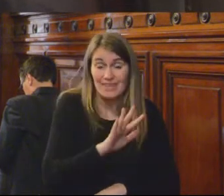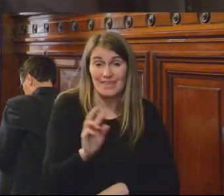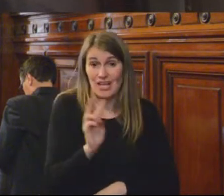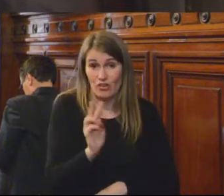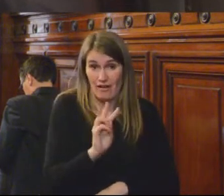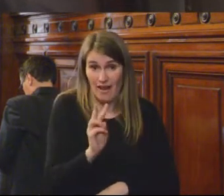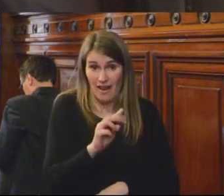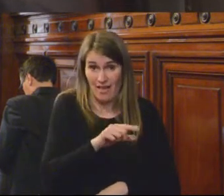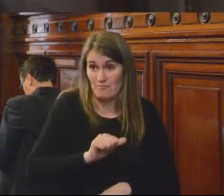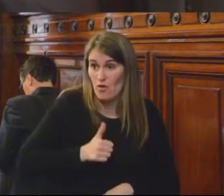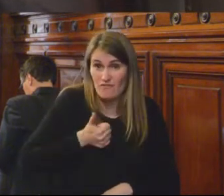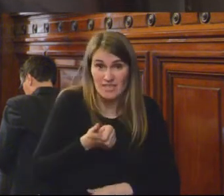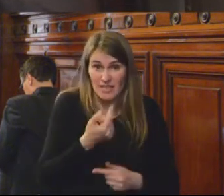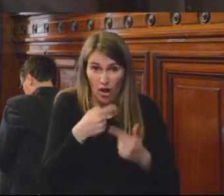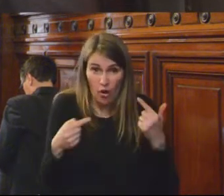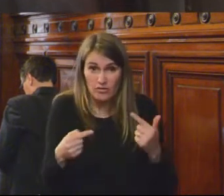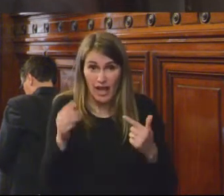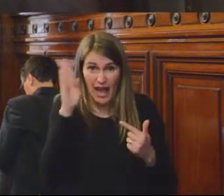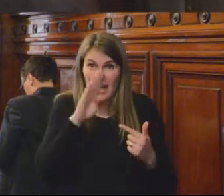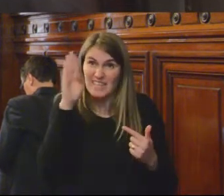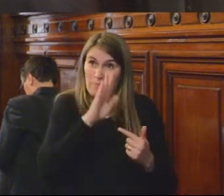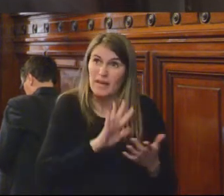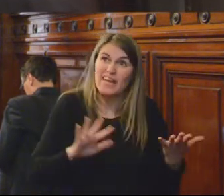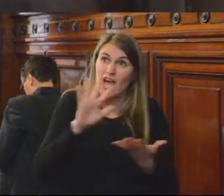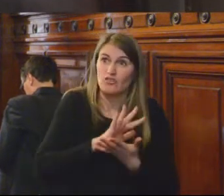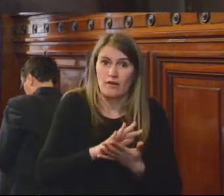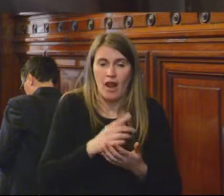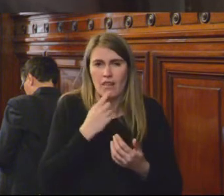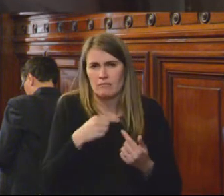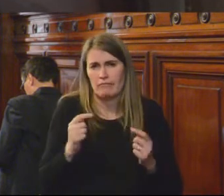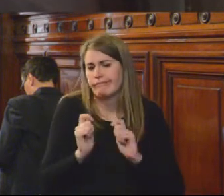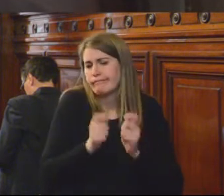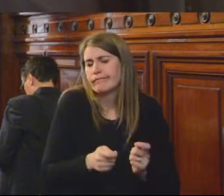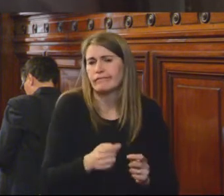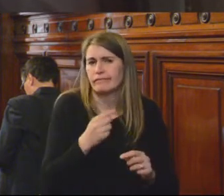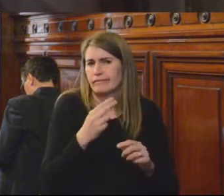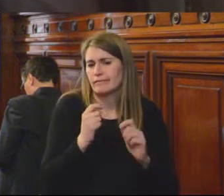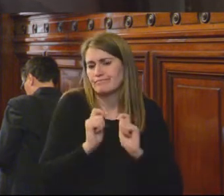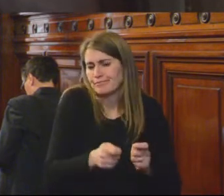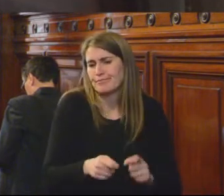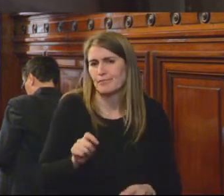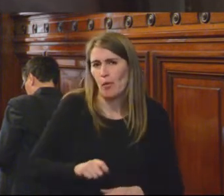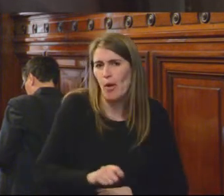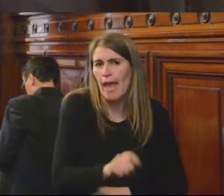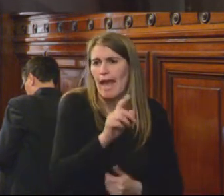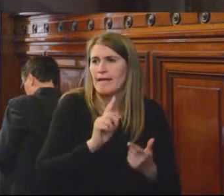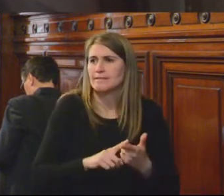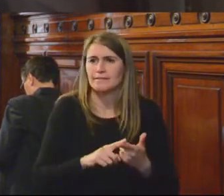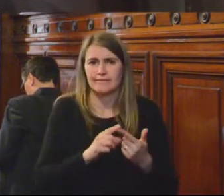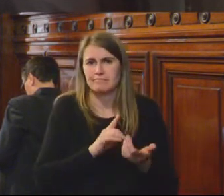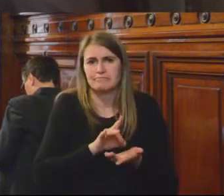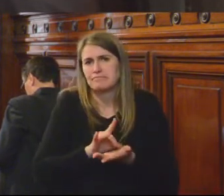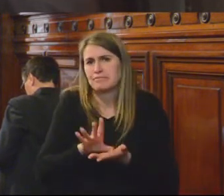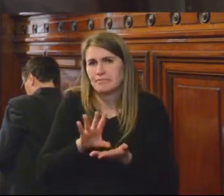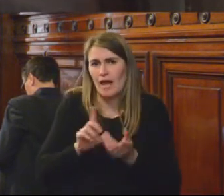usurpa funciones de la Asamblea Nacional, como ratificar magistrados, como miembro del Consejo Electoral, destituir un